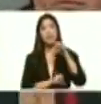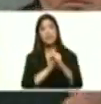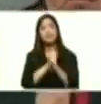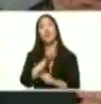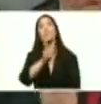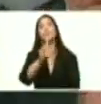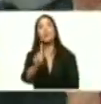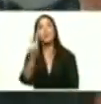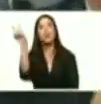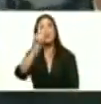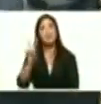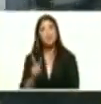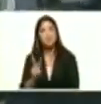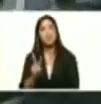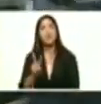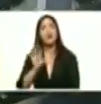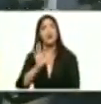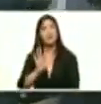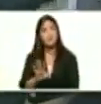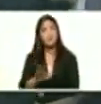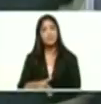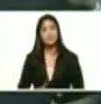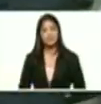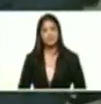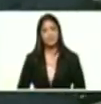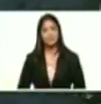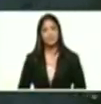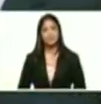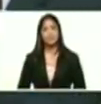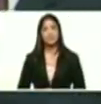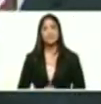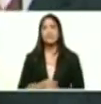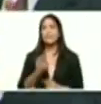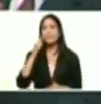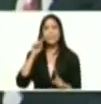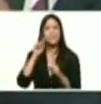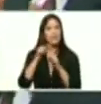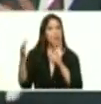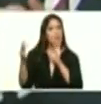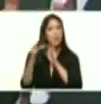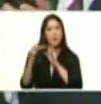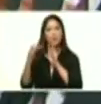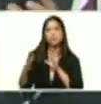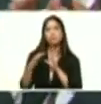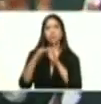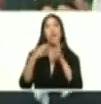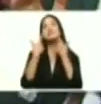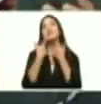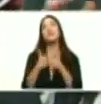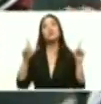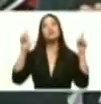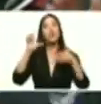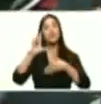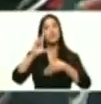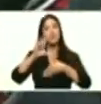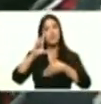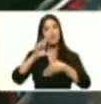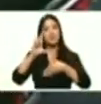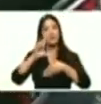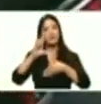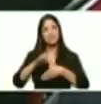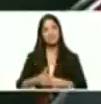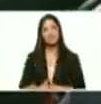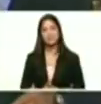XXI venezolano ha sido, es el eje articulador de la liberación de América Latina y del Caribe.